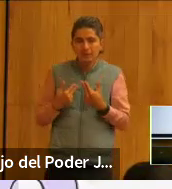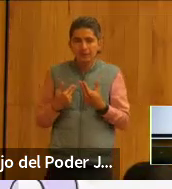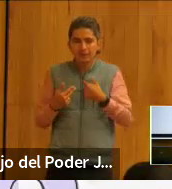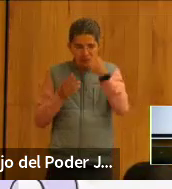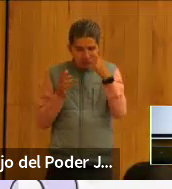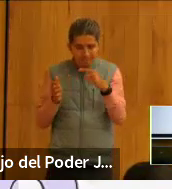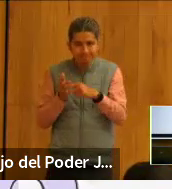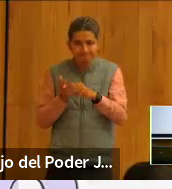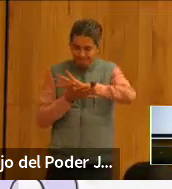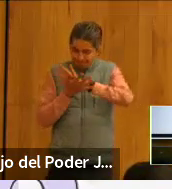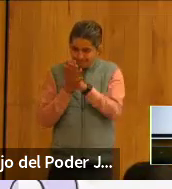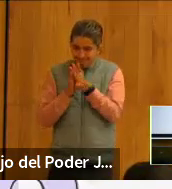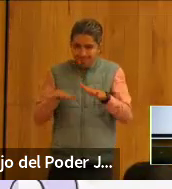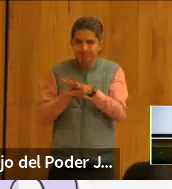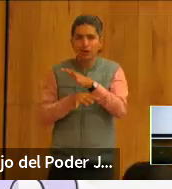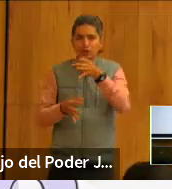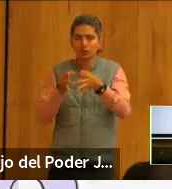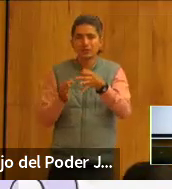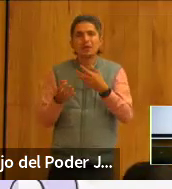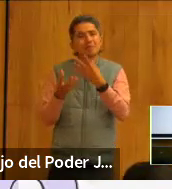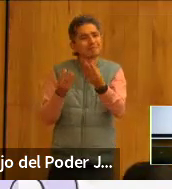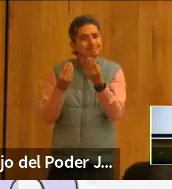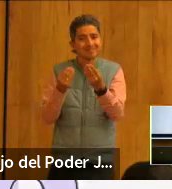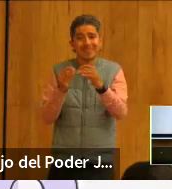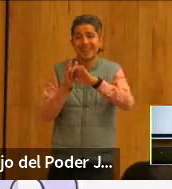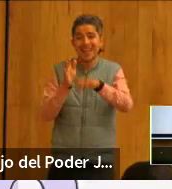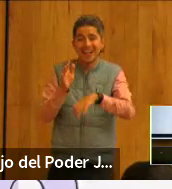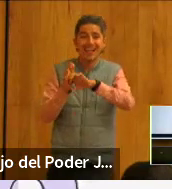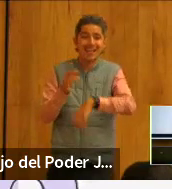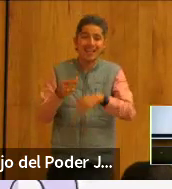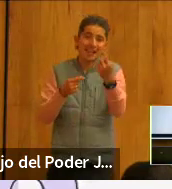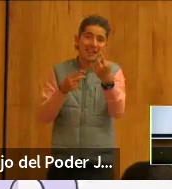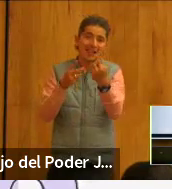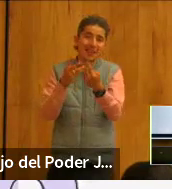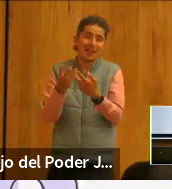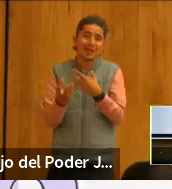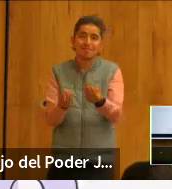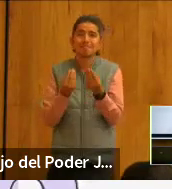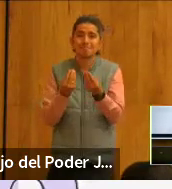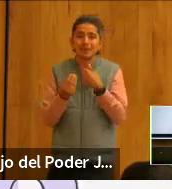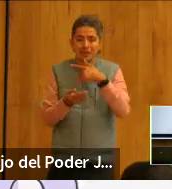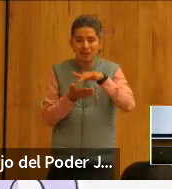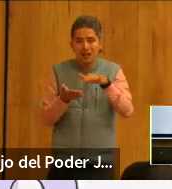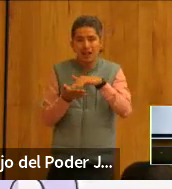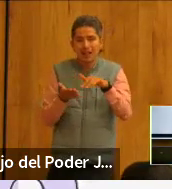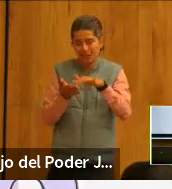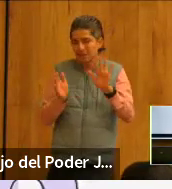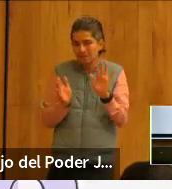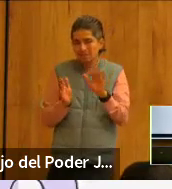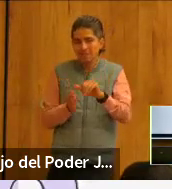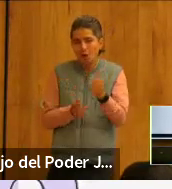de transformarlo en justicia. Tengo muchísimos ejemplos, voy a